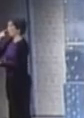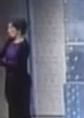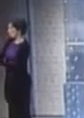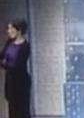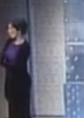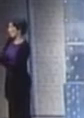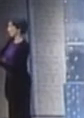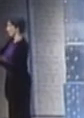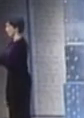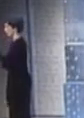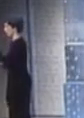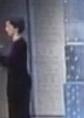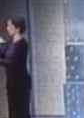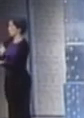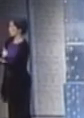Ir haciendo.